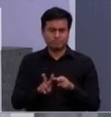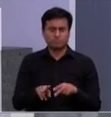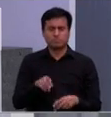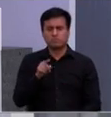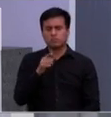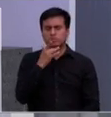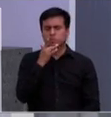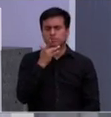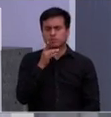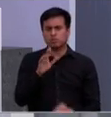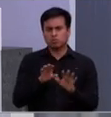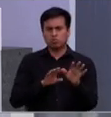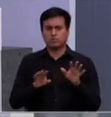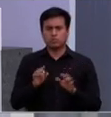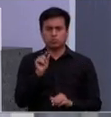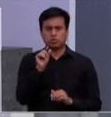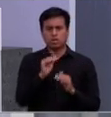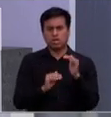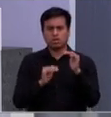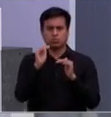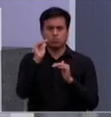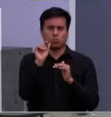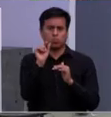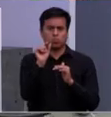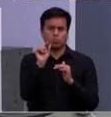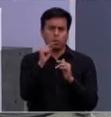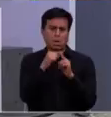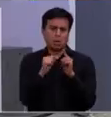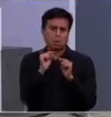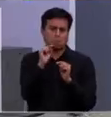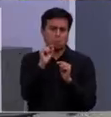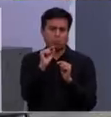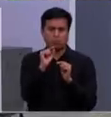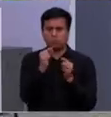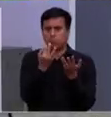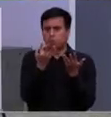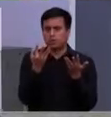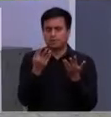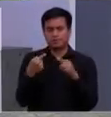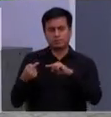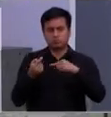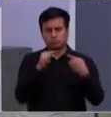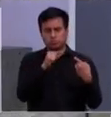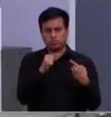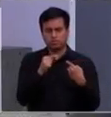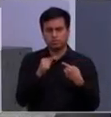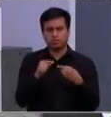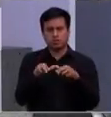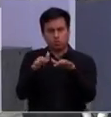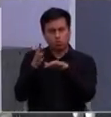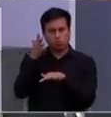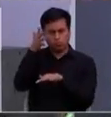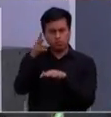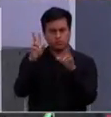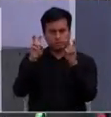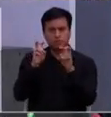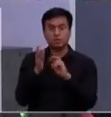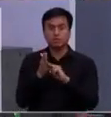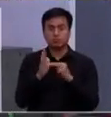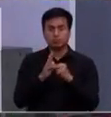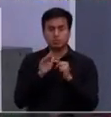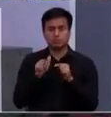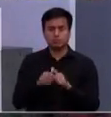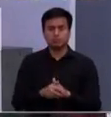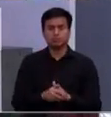es simplemente cosa de un grado o un grado y medio. ¿Cuántas discusiones en las cumbres sobre este